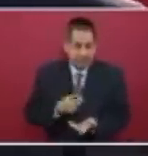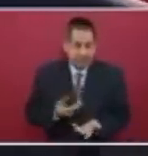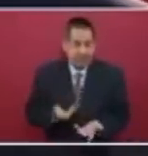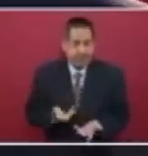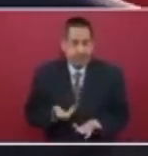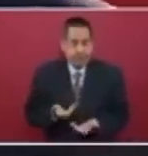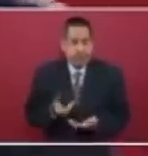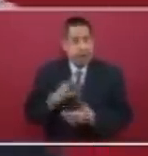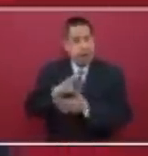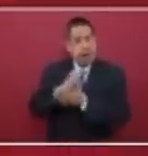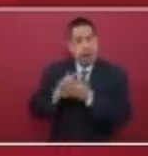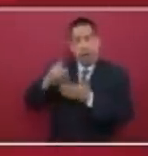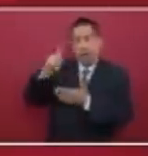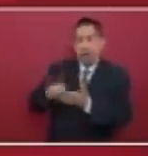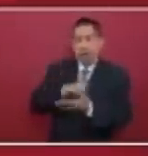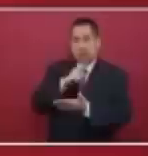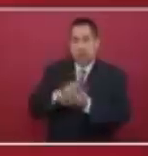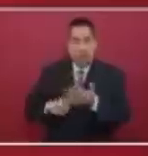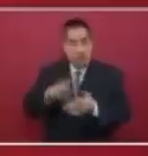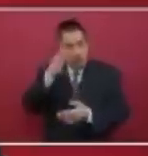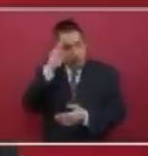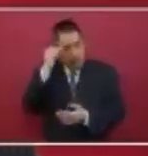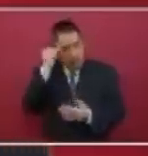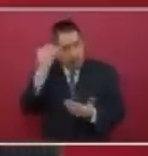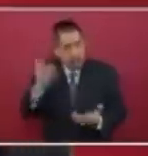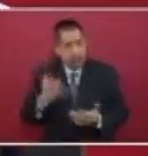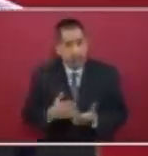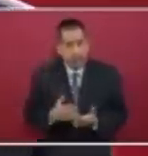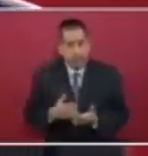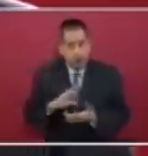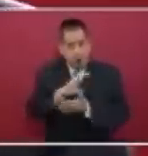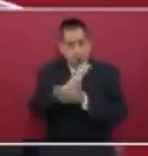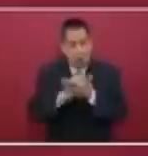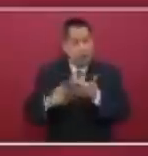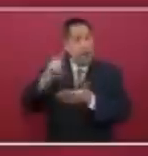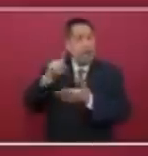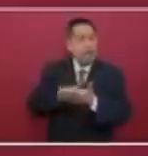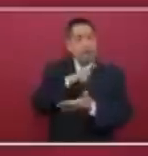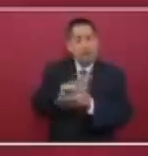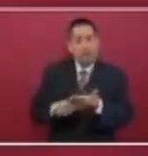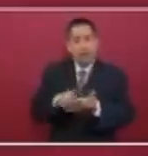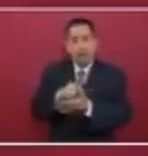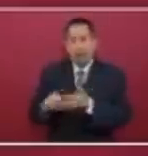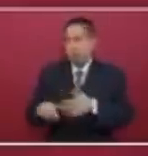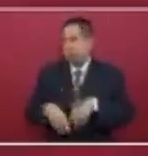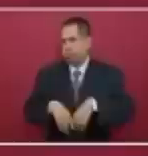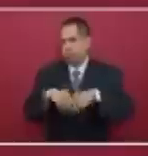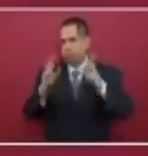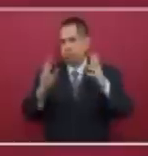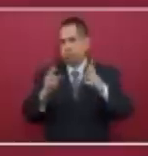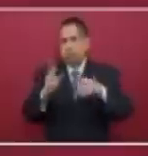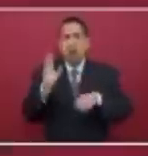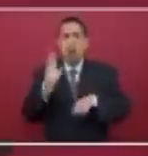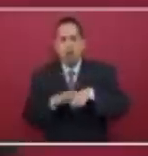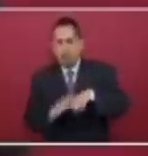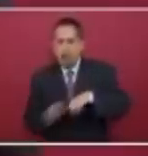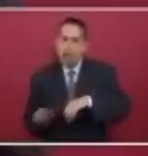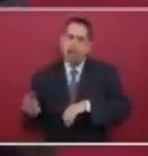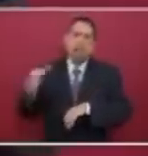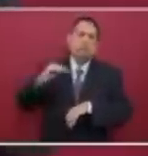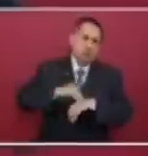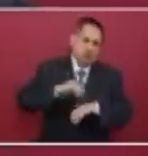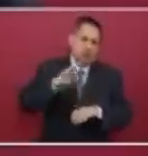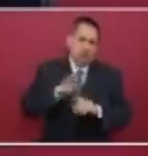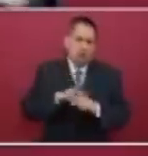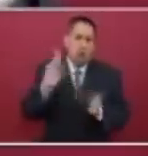canceláramos el contrato imagínense cancelamos el contrato nos hacemos acreedores si